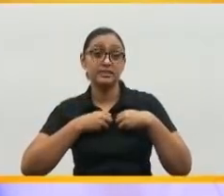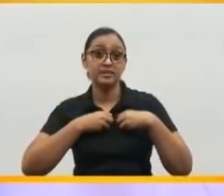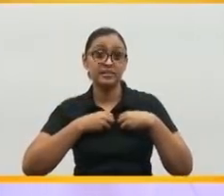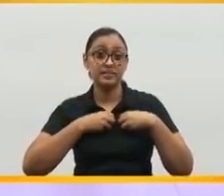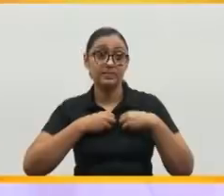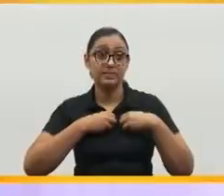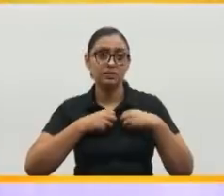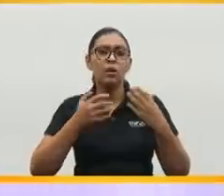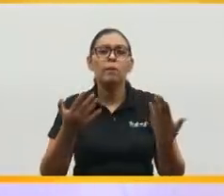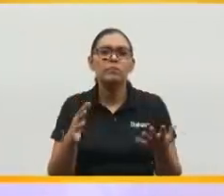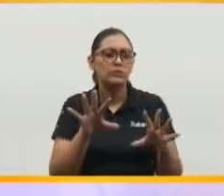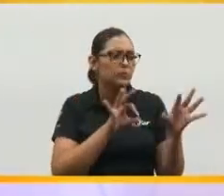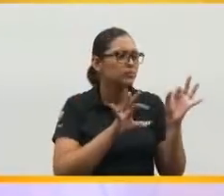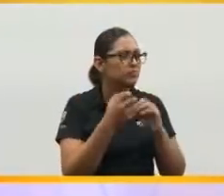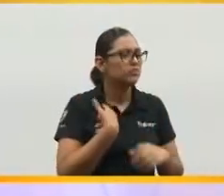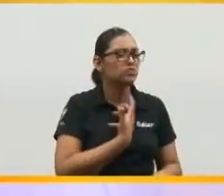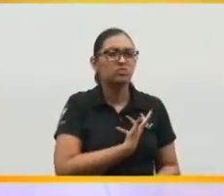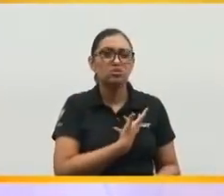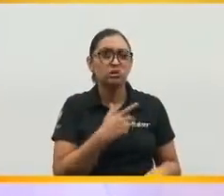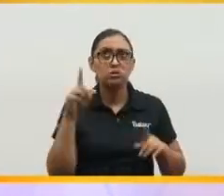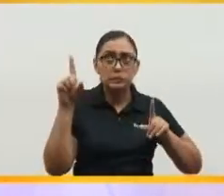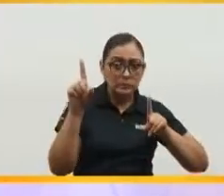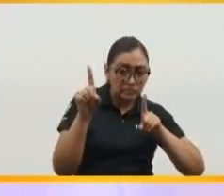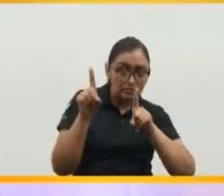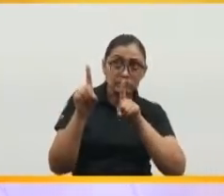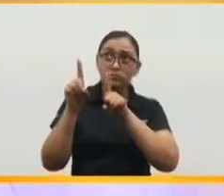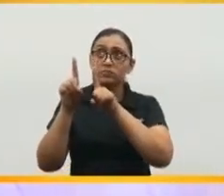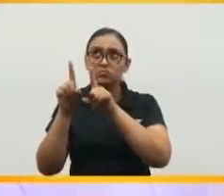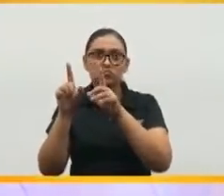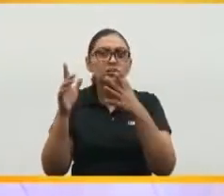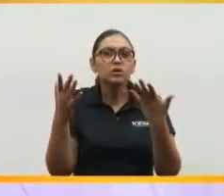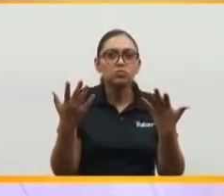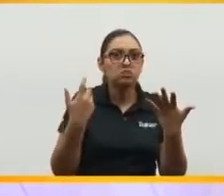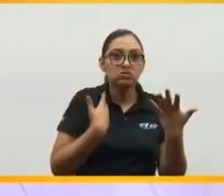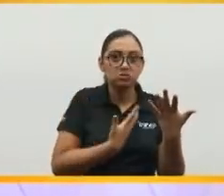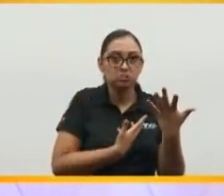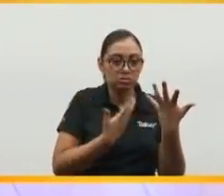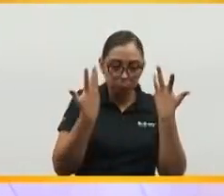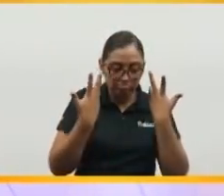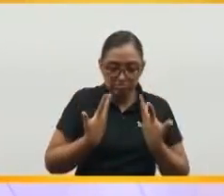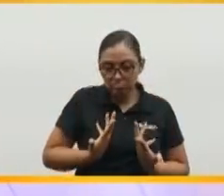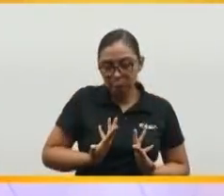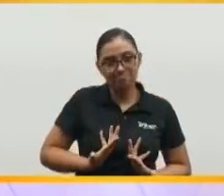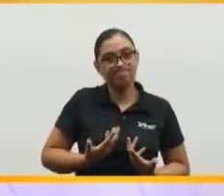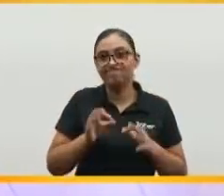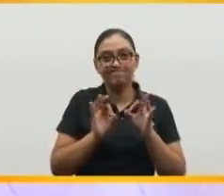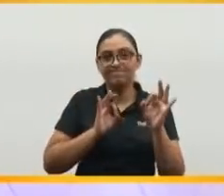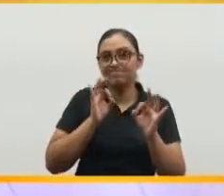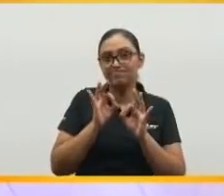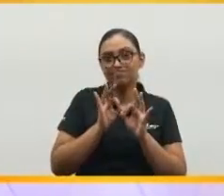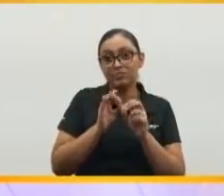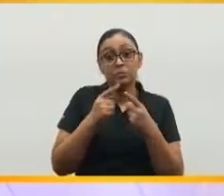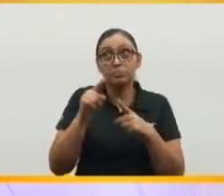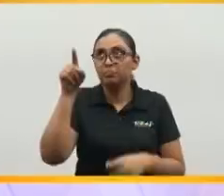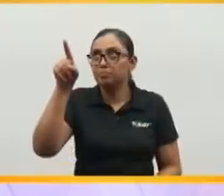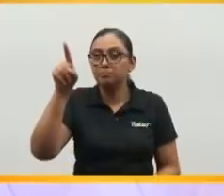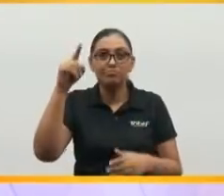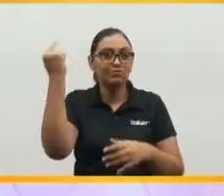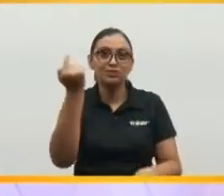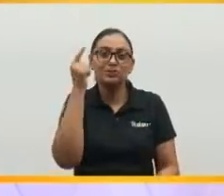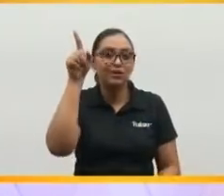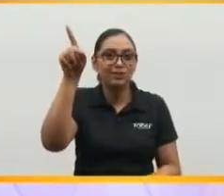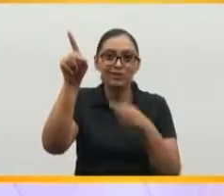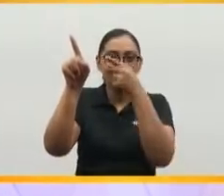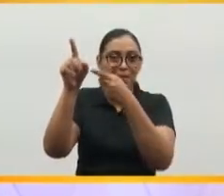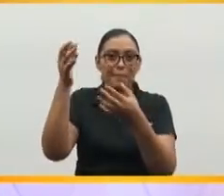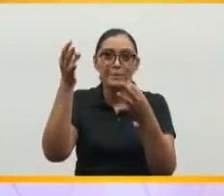Porque muchos de nosotros no nos acercamos porque creemos que no somos dignos. Amigo, digno solo Dios. Usted